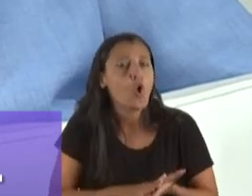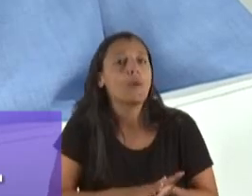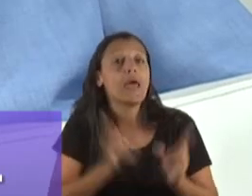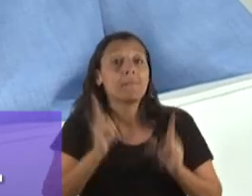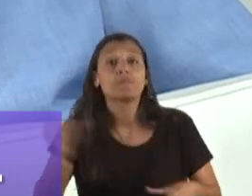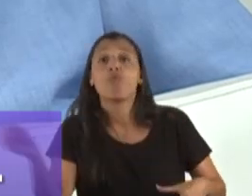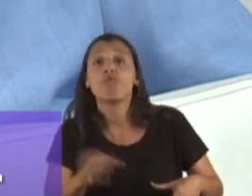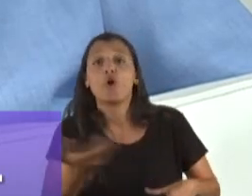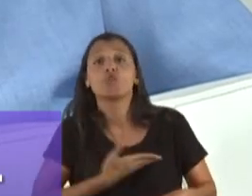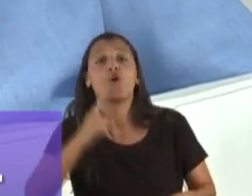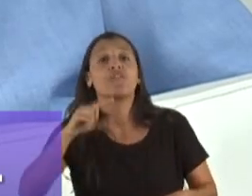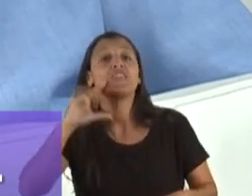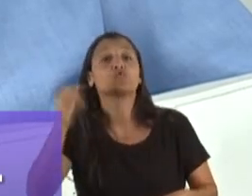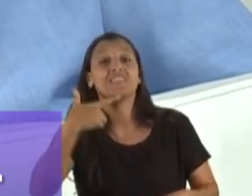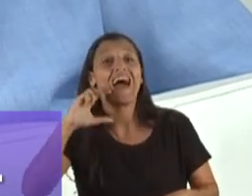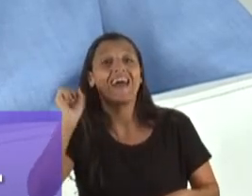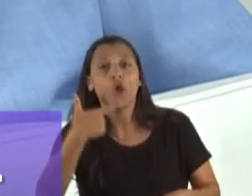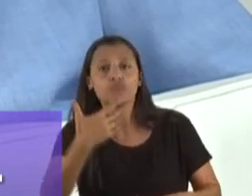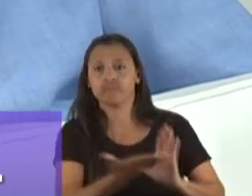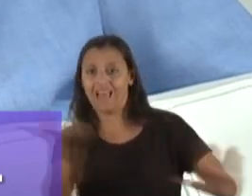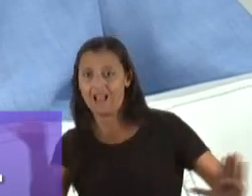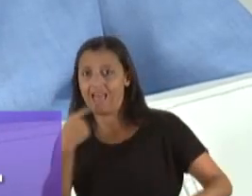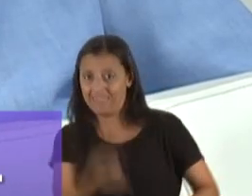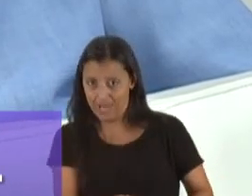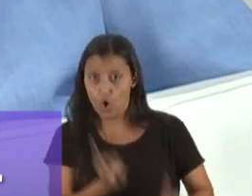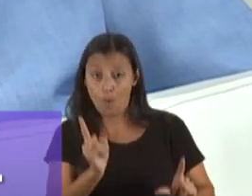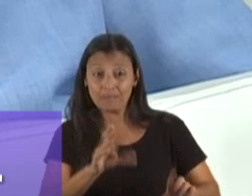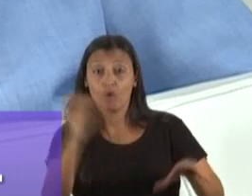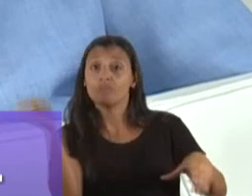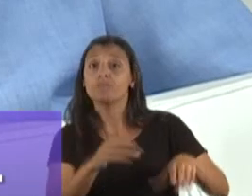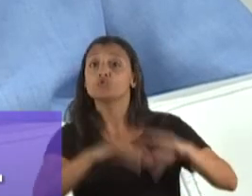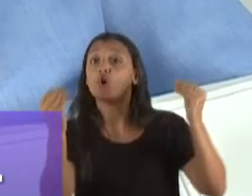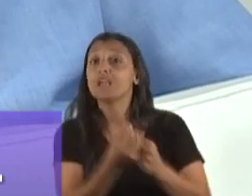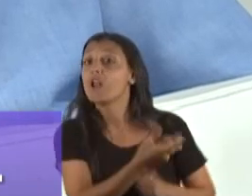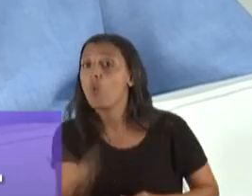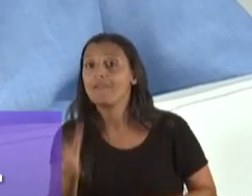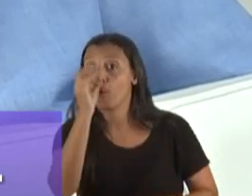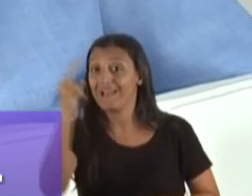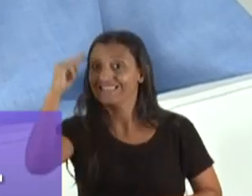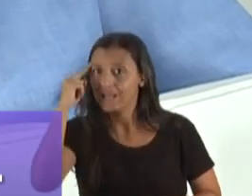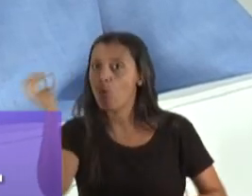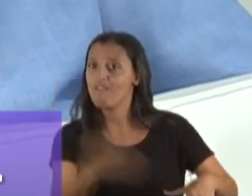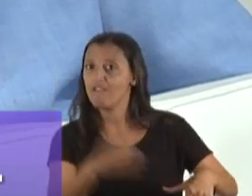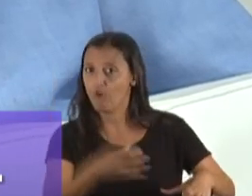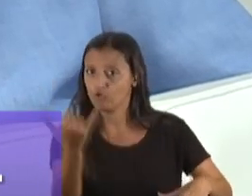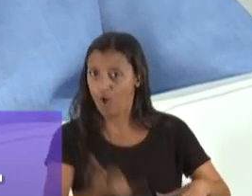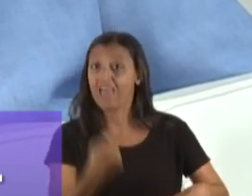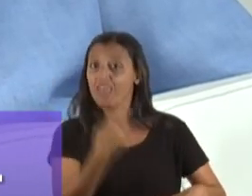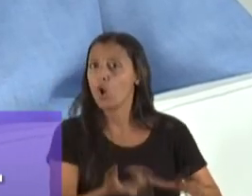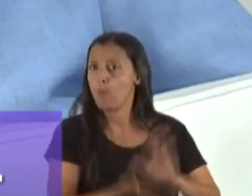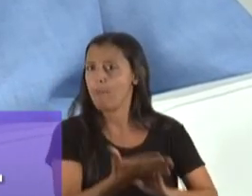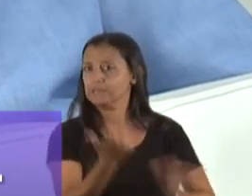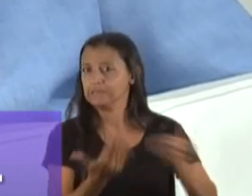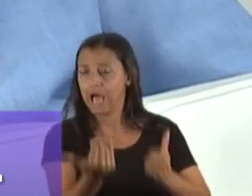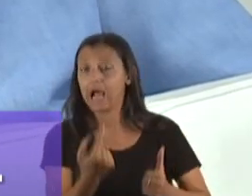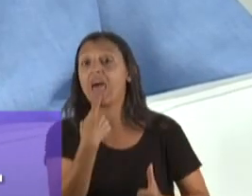fondos fiduciarios, o de varios de los fondos fiduciarios que existen, que son 29. Mencionó las diferencias que